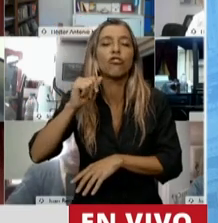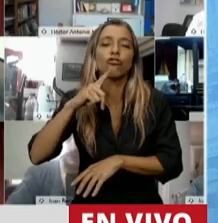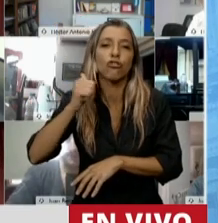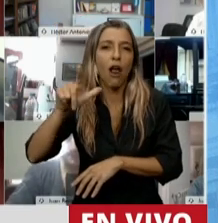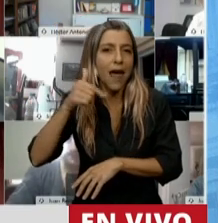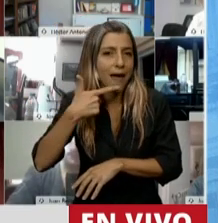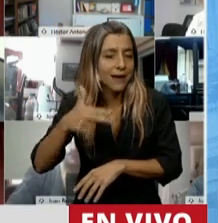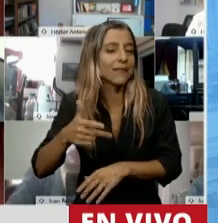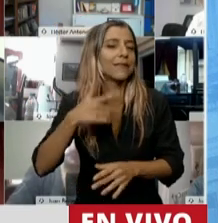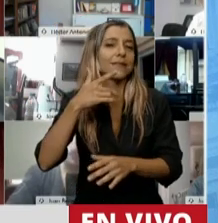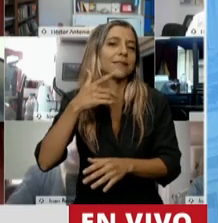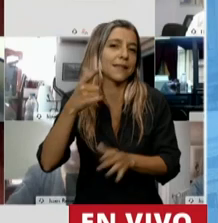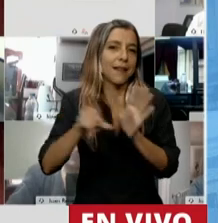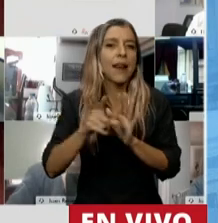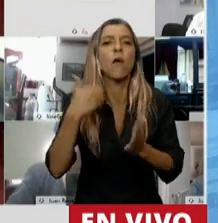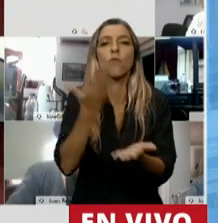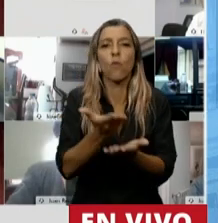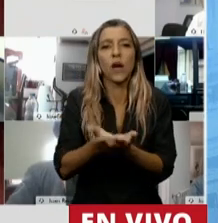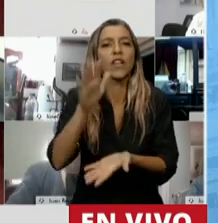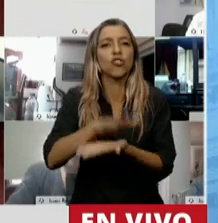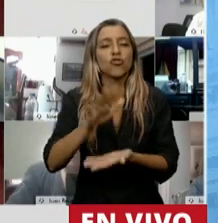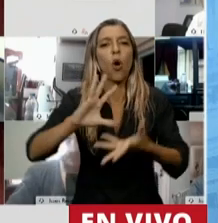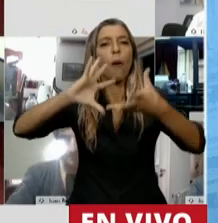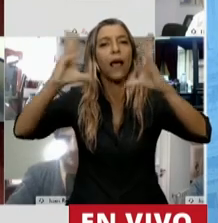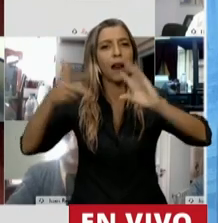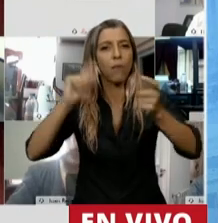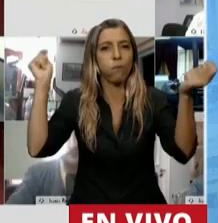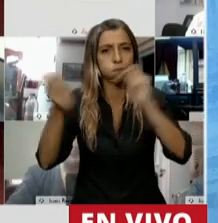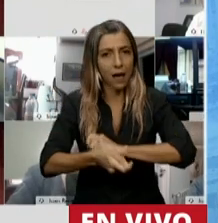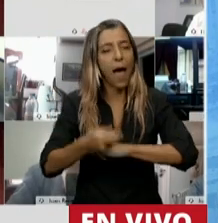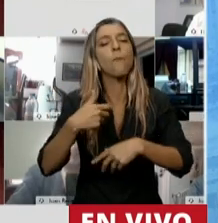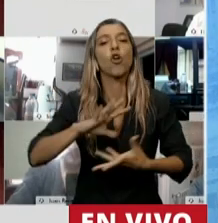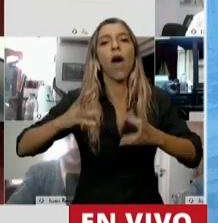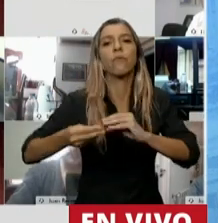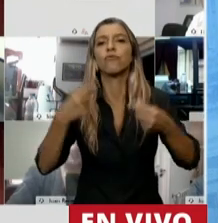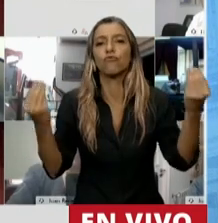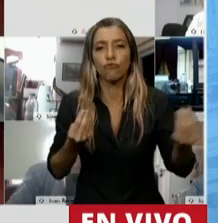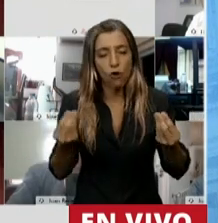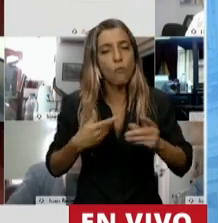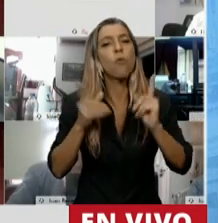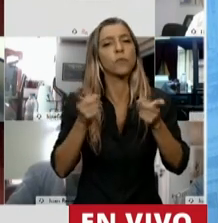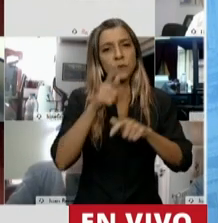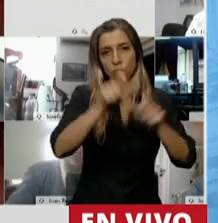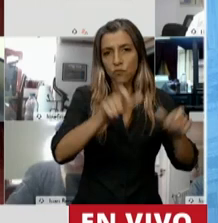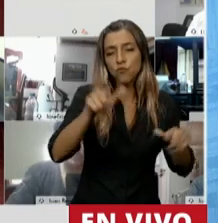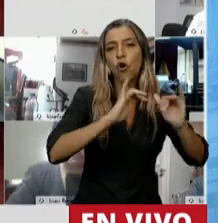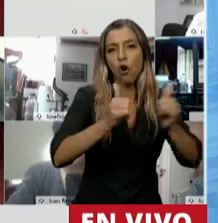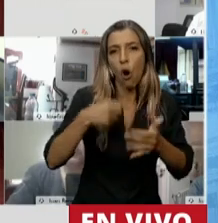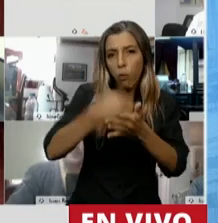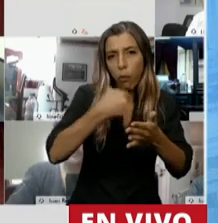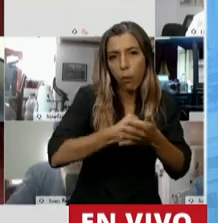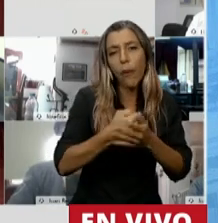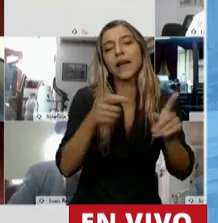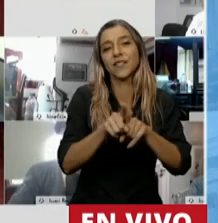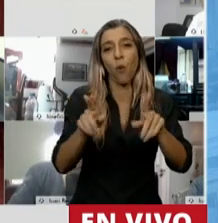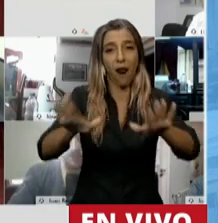de cambio climático y adaptación. Empujada por el compañero Pino Solanas y los jóvenes por el clima y toda la militancia ambientalista que